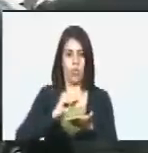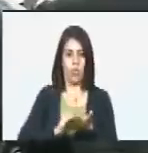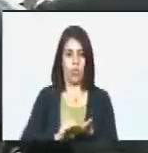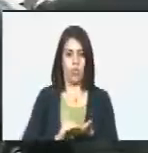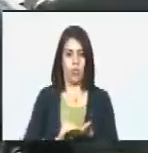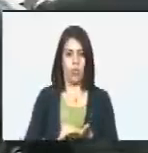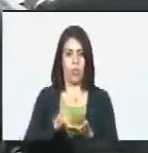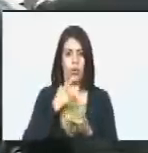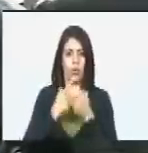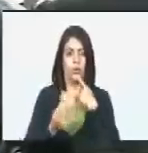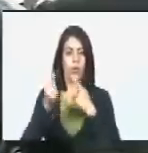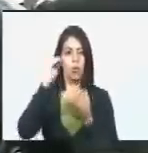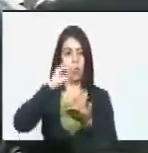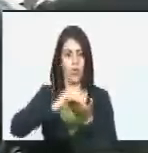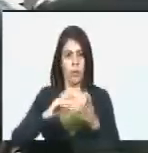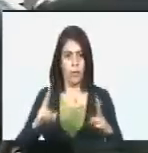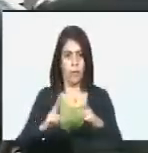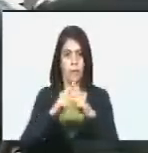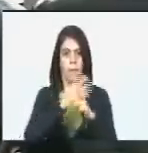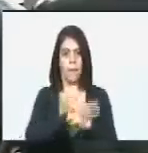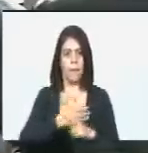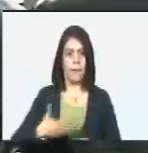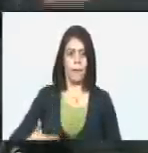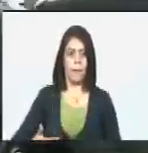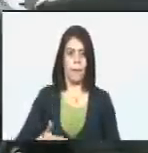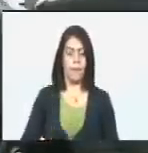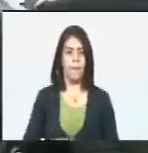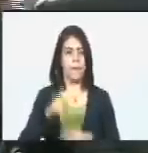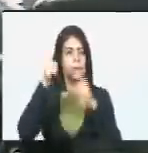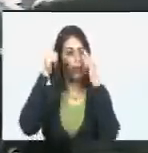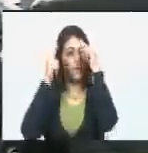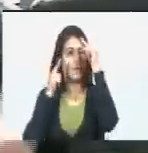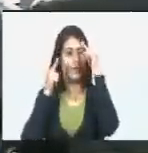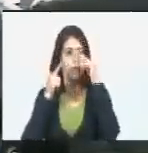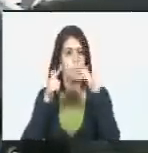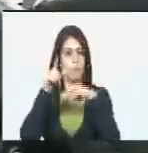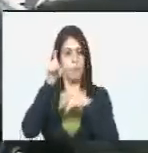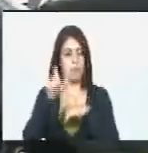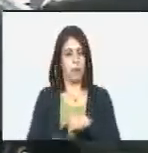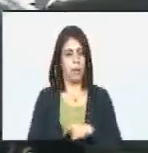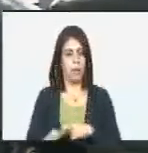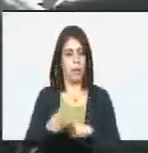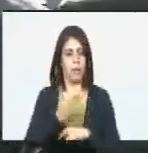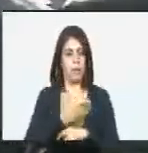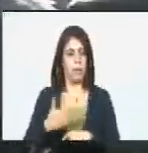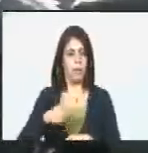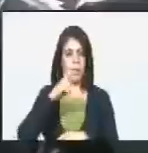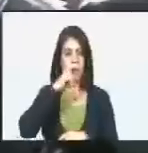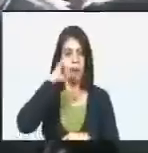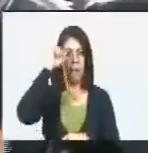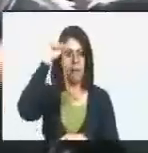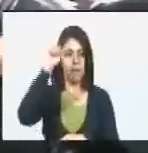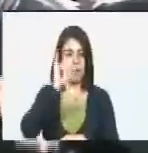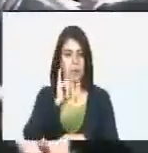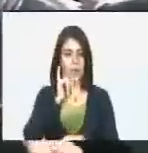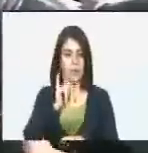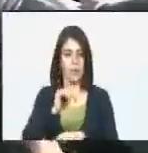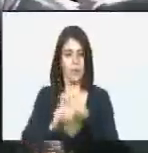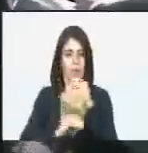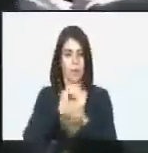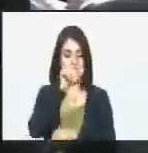nuevo con el presidente Hugo Chávez, en la persona del presidente Maduro y en la persona